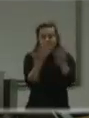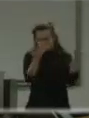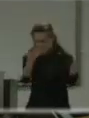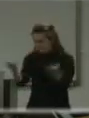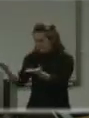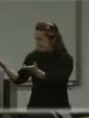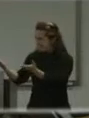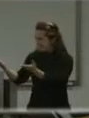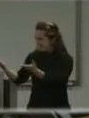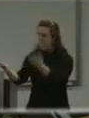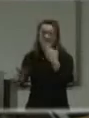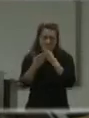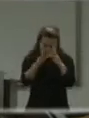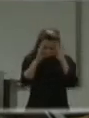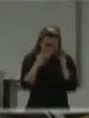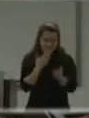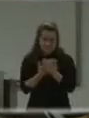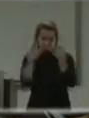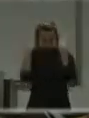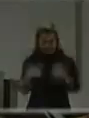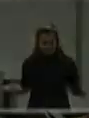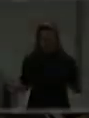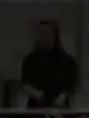por su apoyo